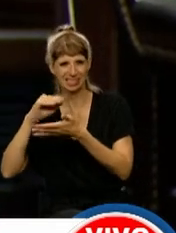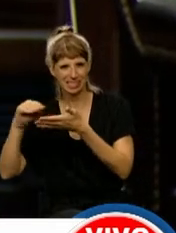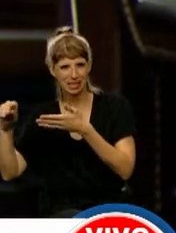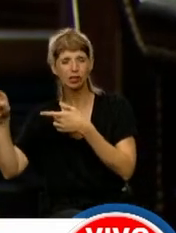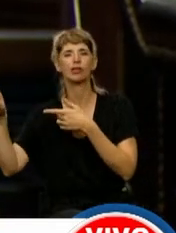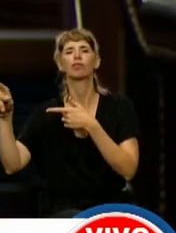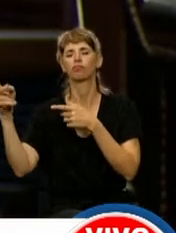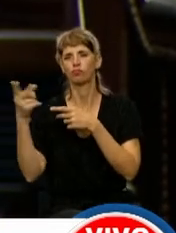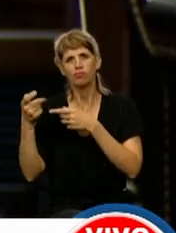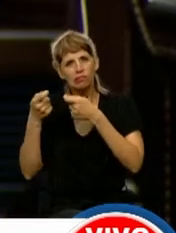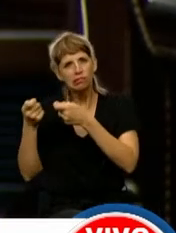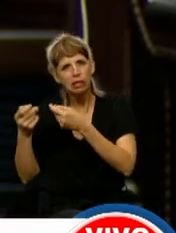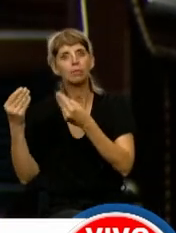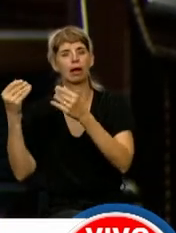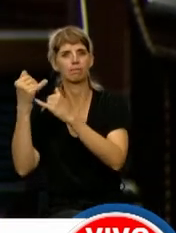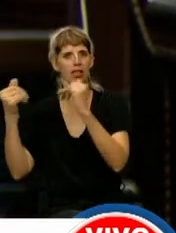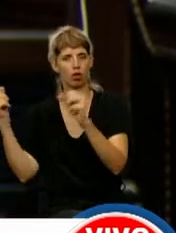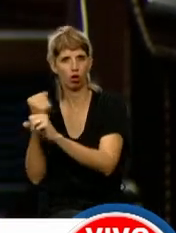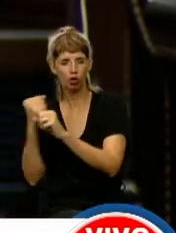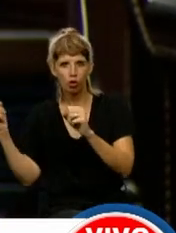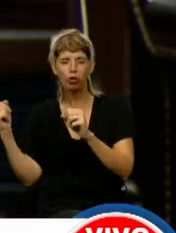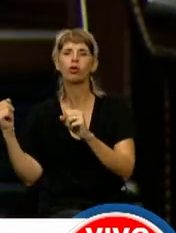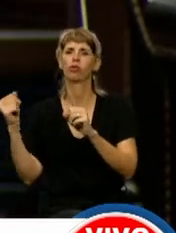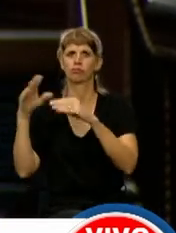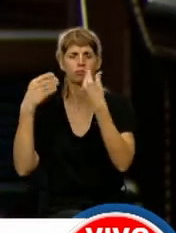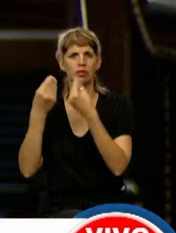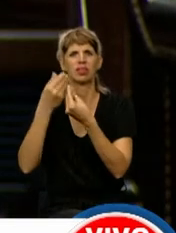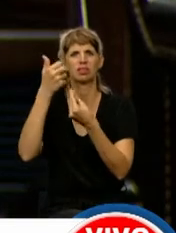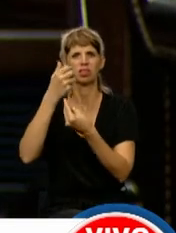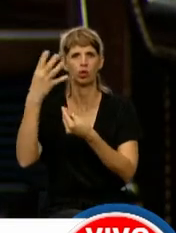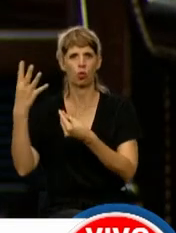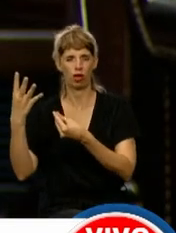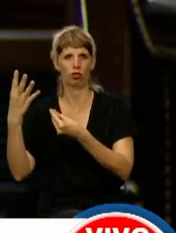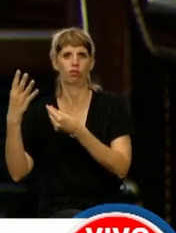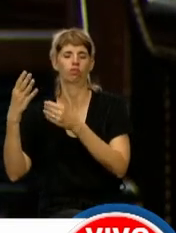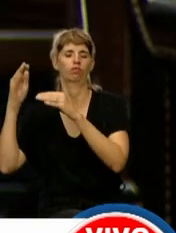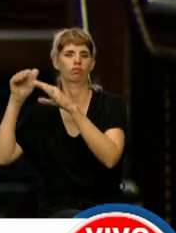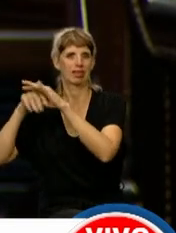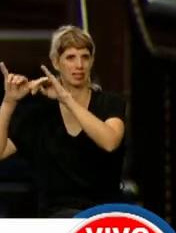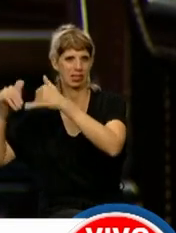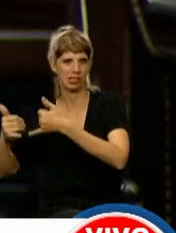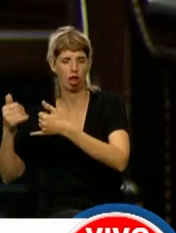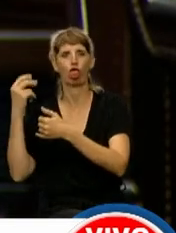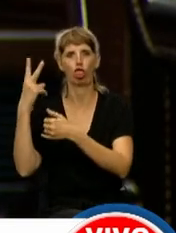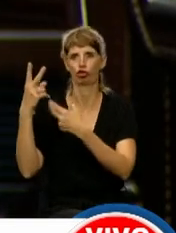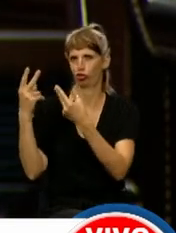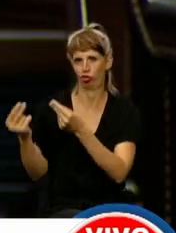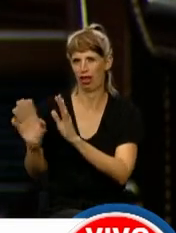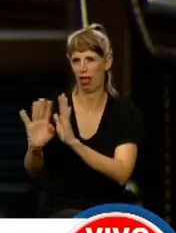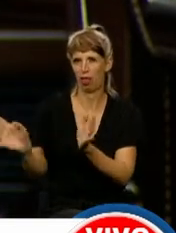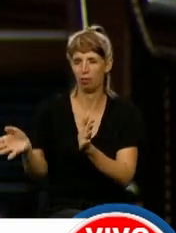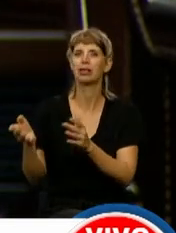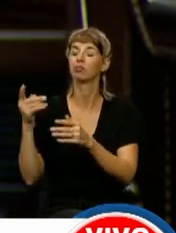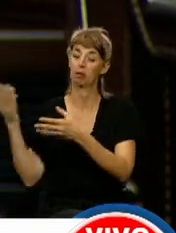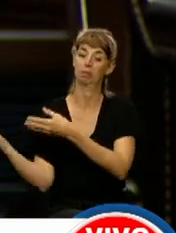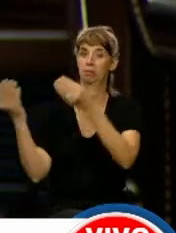que ha venido con mucho consenso del senado 64 votos a favor y sólo 3 en contra y que ha venido a esta cámara y